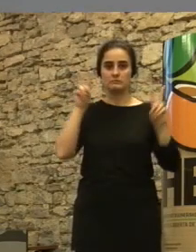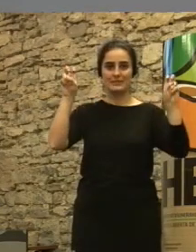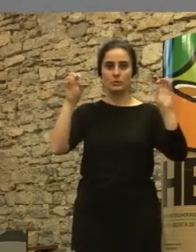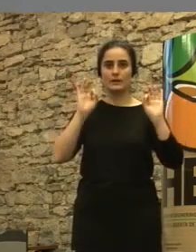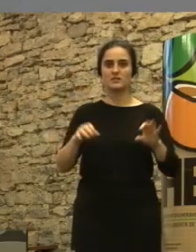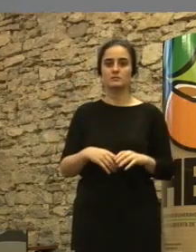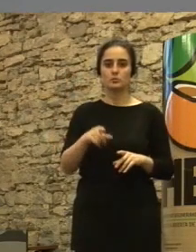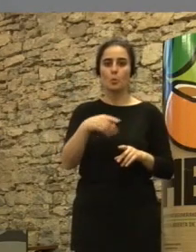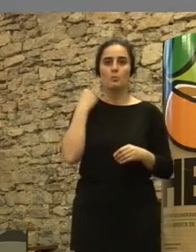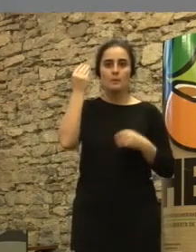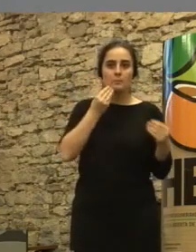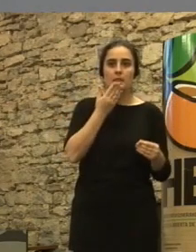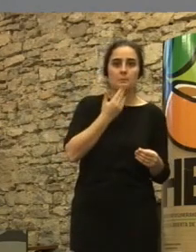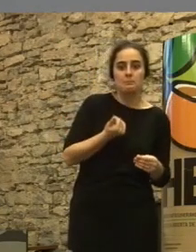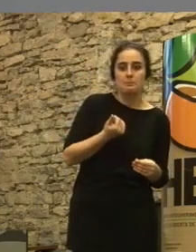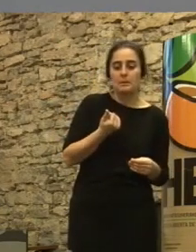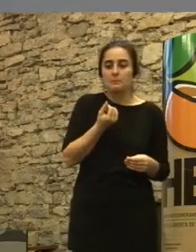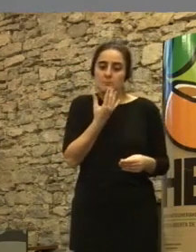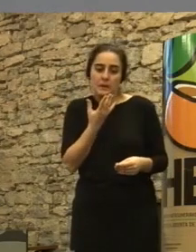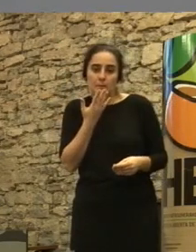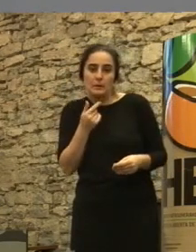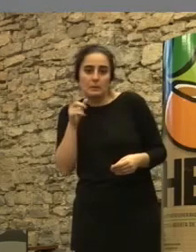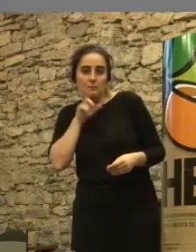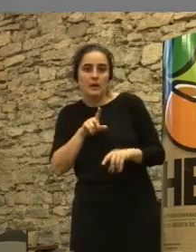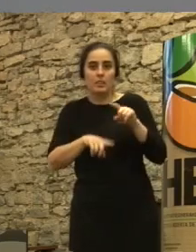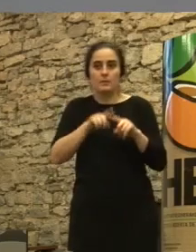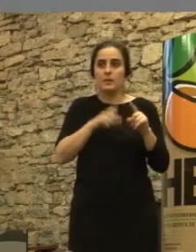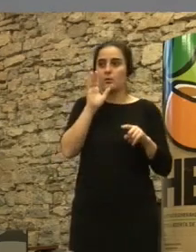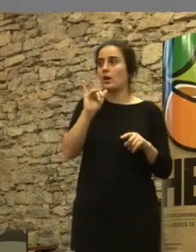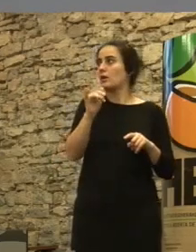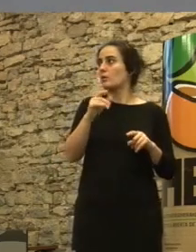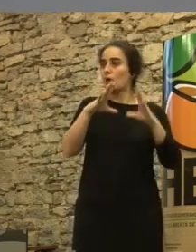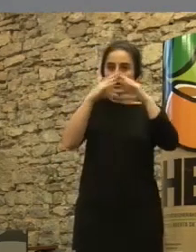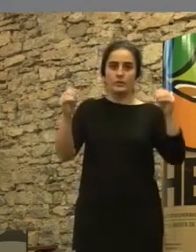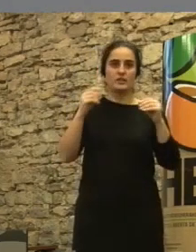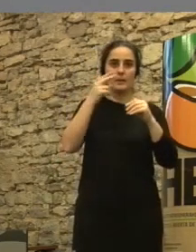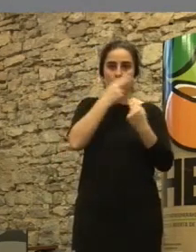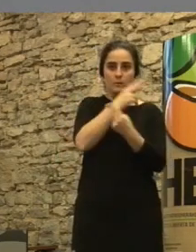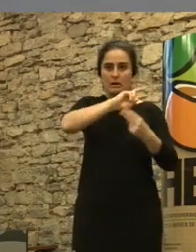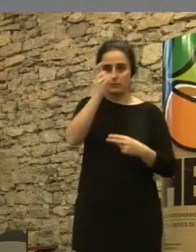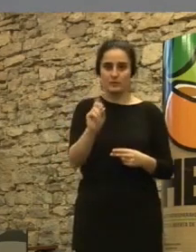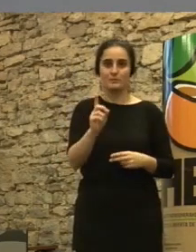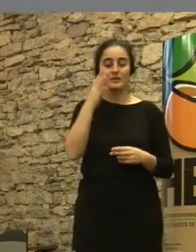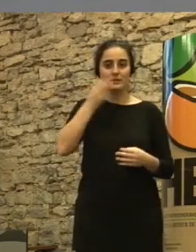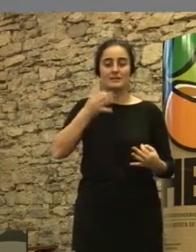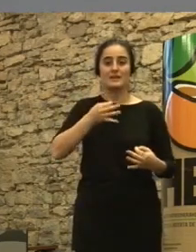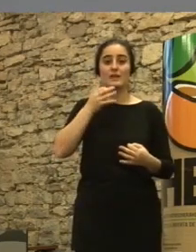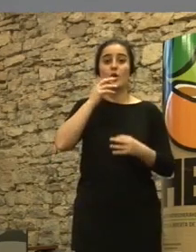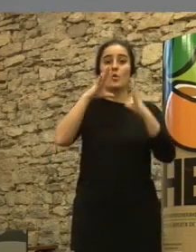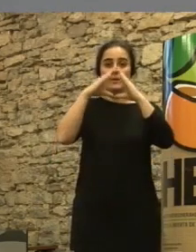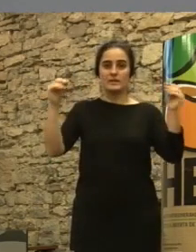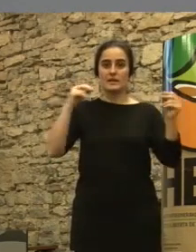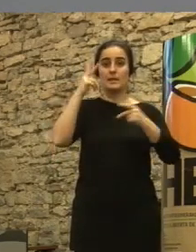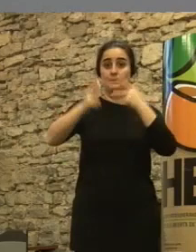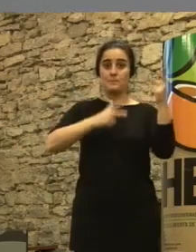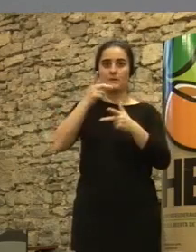tú lo lees y bueno, te parecerá lo que te parezca, yo qué sé, pero tenemos cuántos, 90 universidades públicas, 300.000 alumnos, o sea, movidón. Y no, resulta que la Universidad del País Vasco tenía un